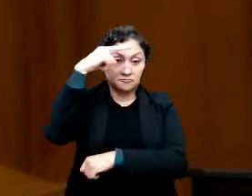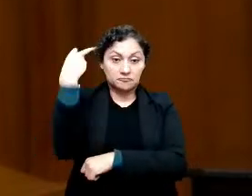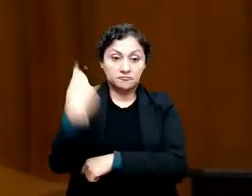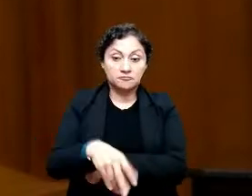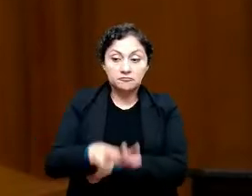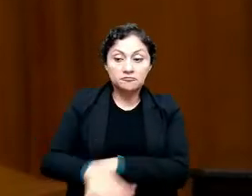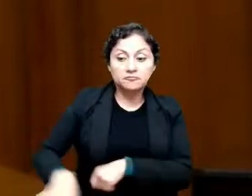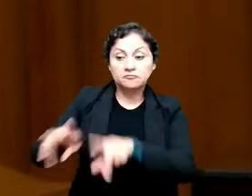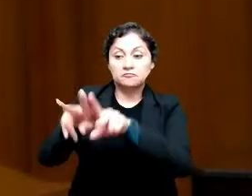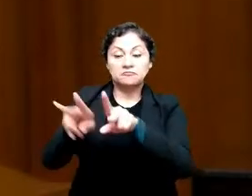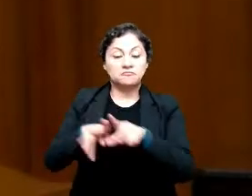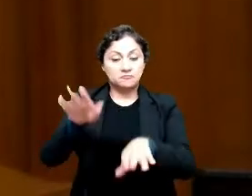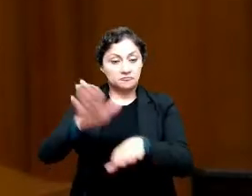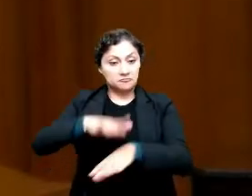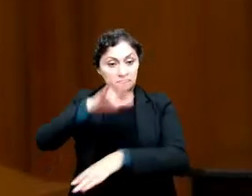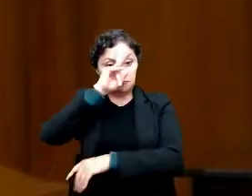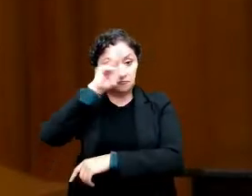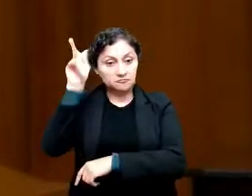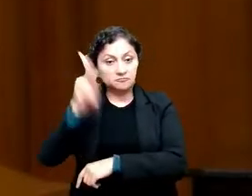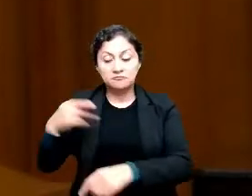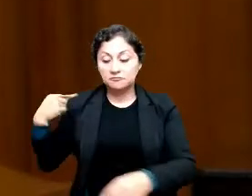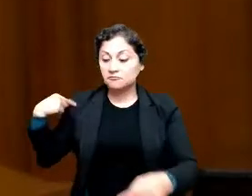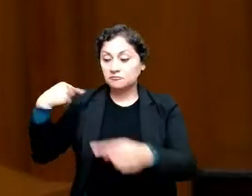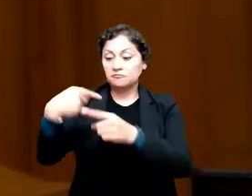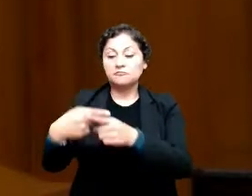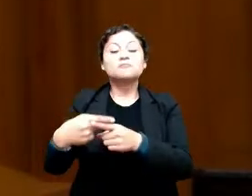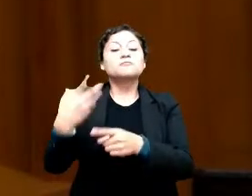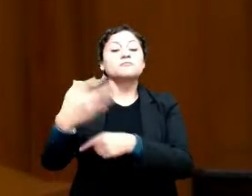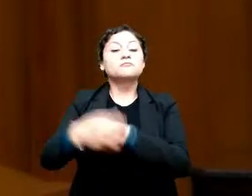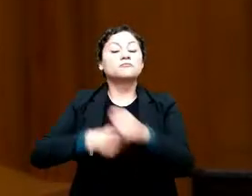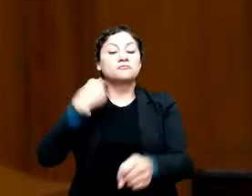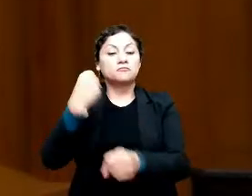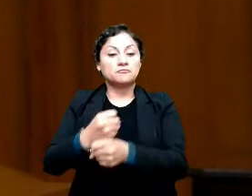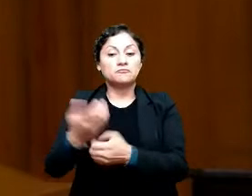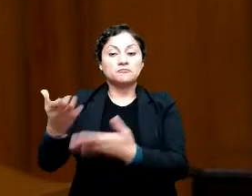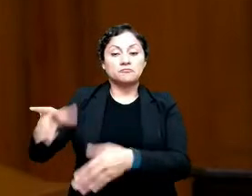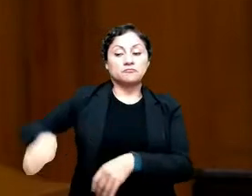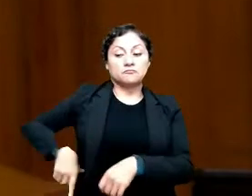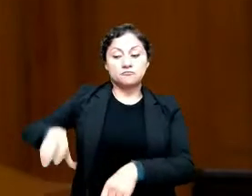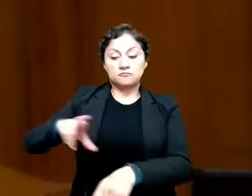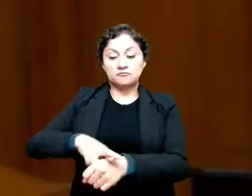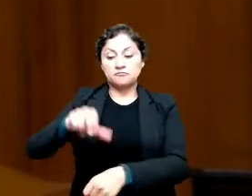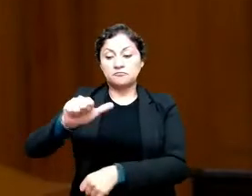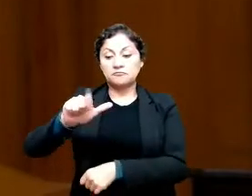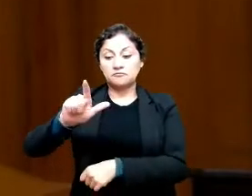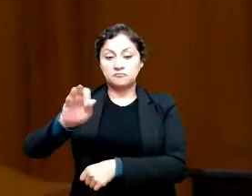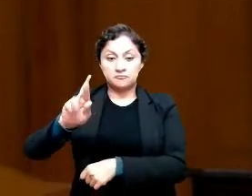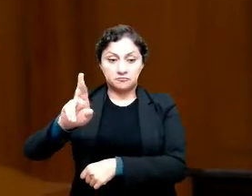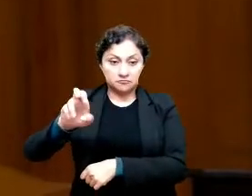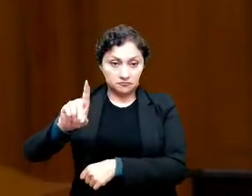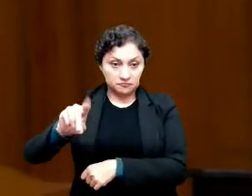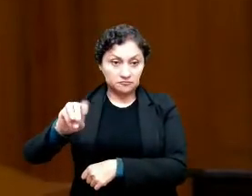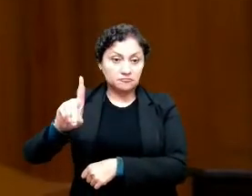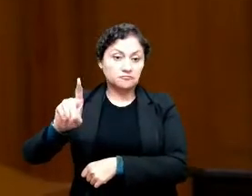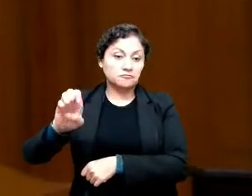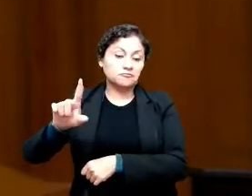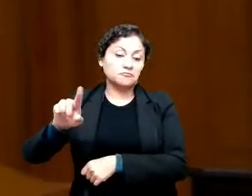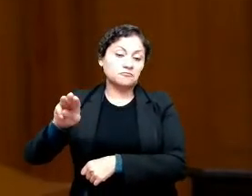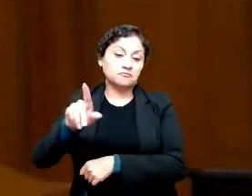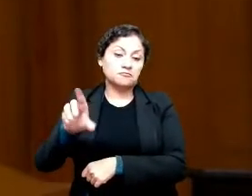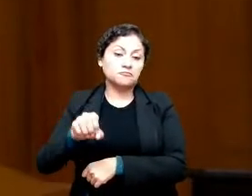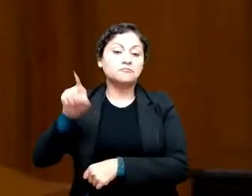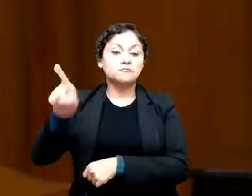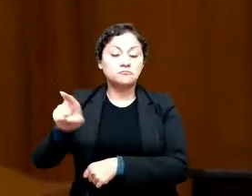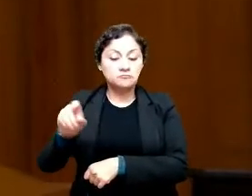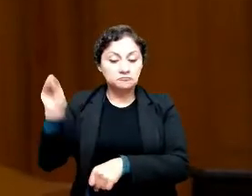hace 5 años, el gobernador Alfredo del Mazo Maza ha construido las bases de un gobierno de decisiones firmes